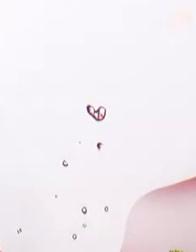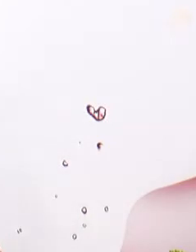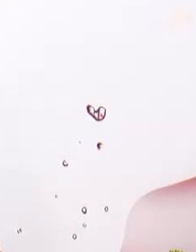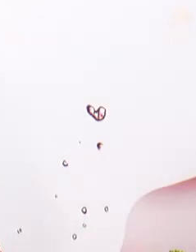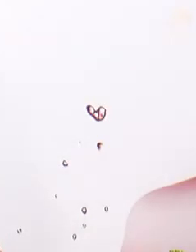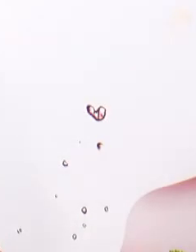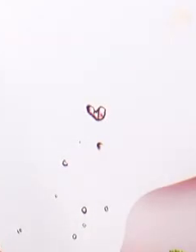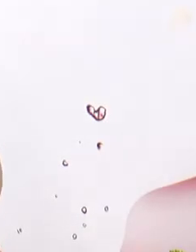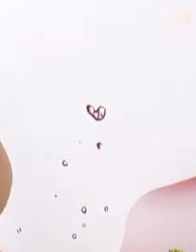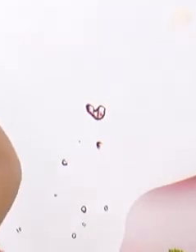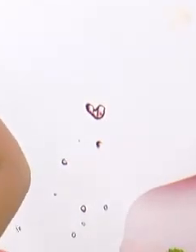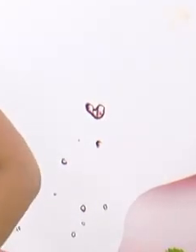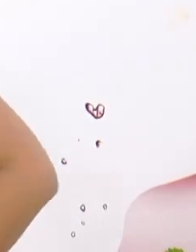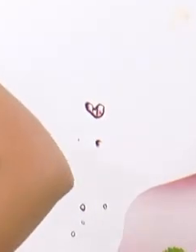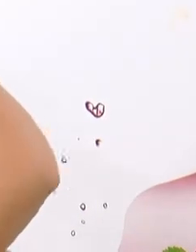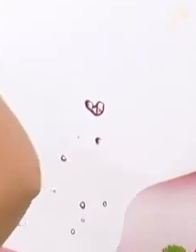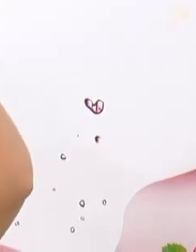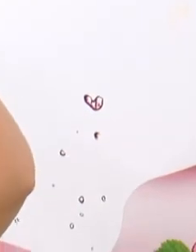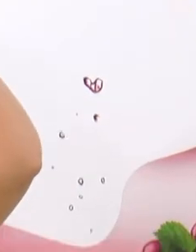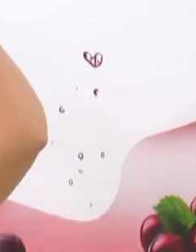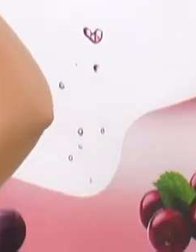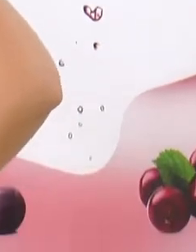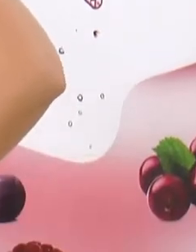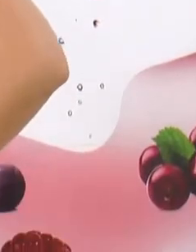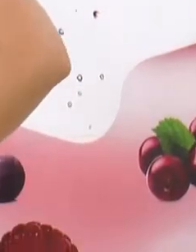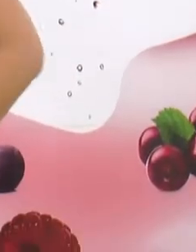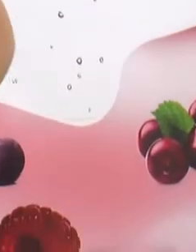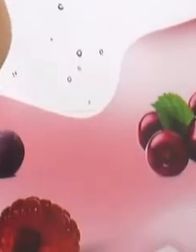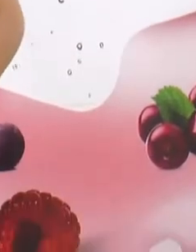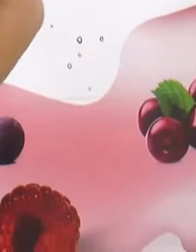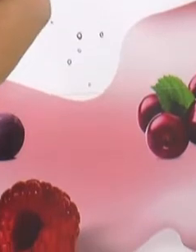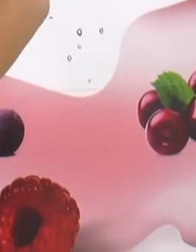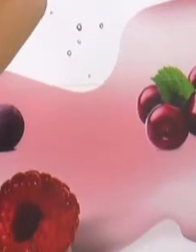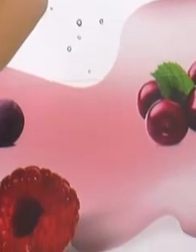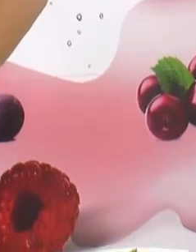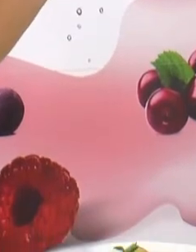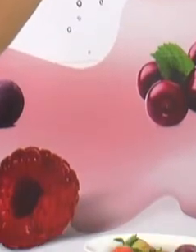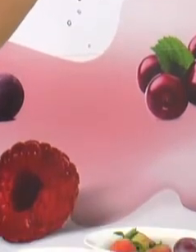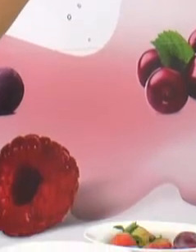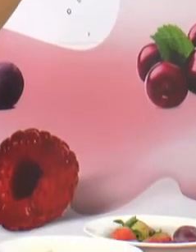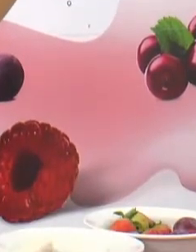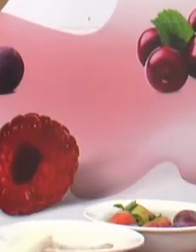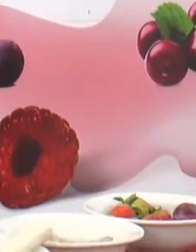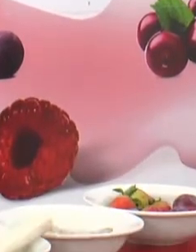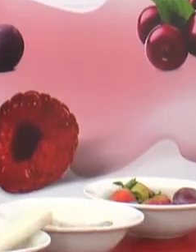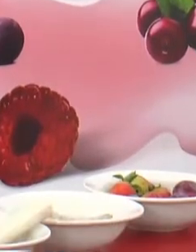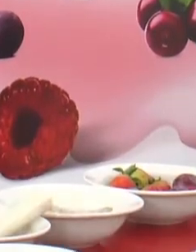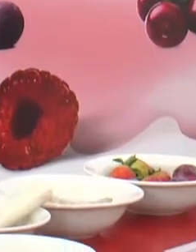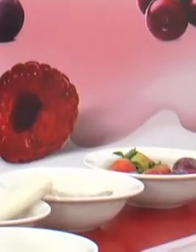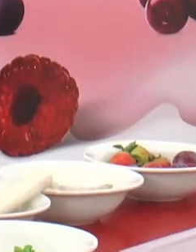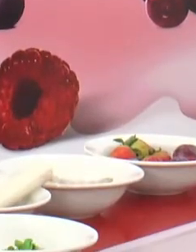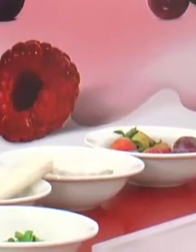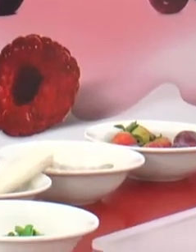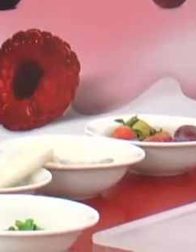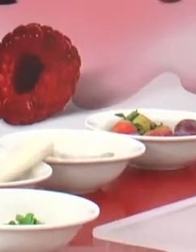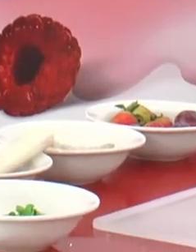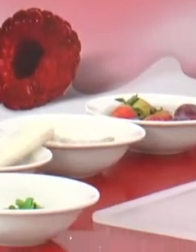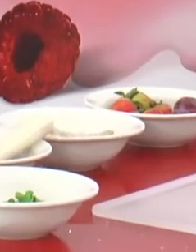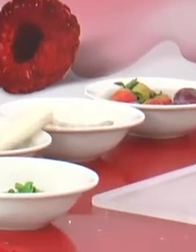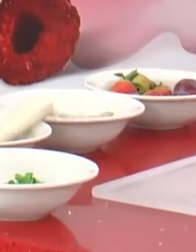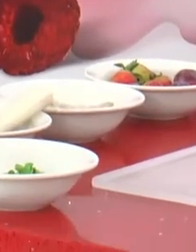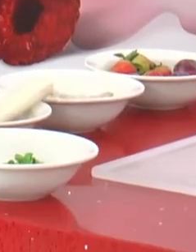observar mi pinta, mi look, para que ustedes vean este hermoso vestido. Divino, lindo y espectacular, por supuesto, gracias a Miuma Boutique.